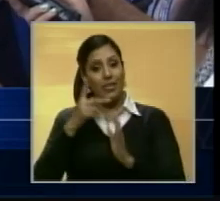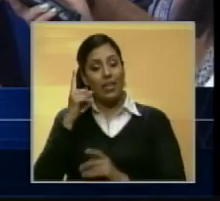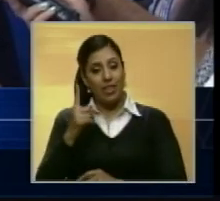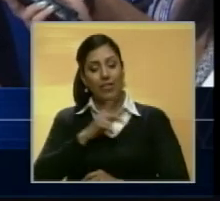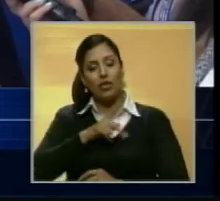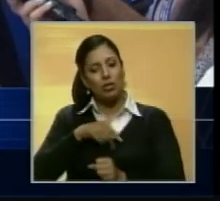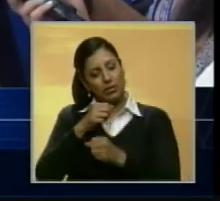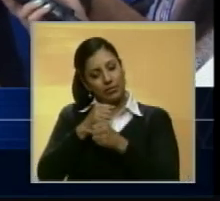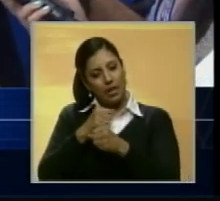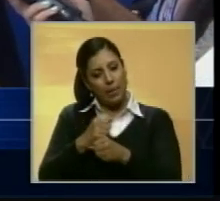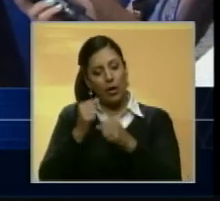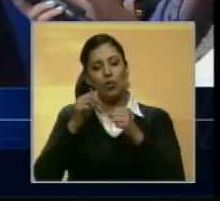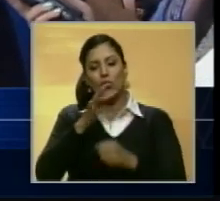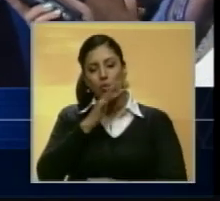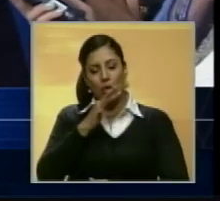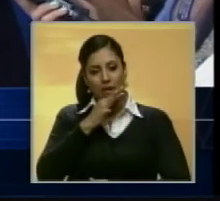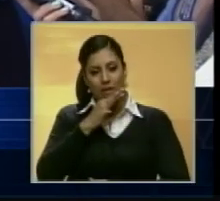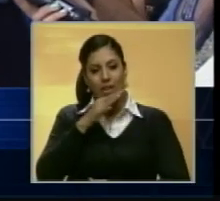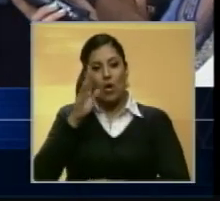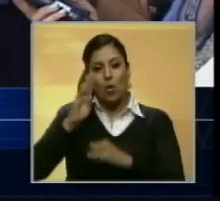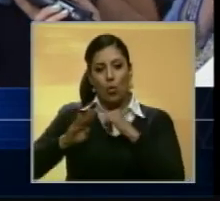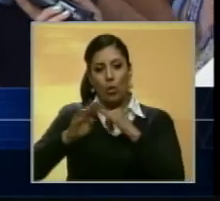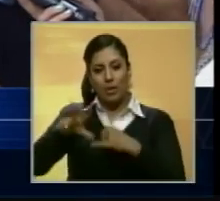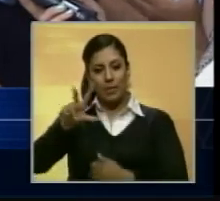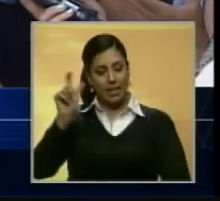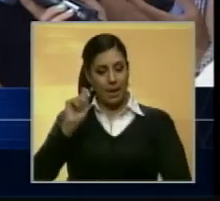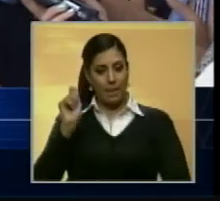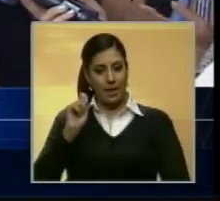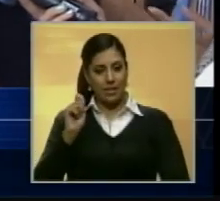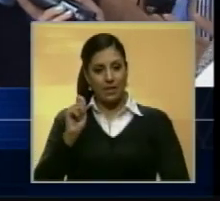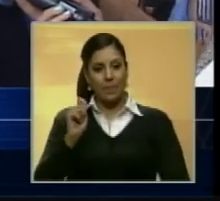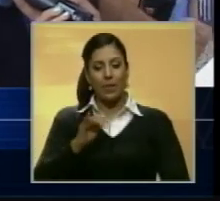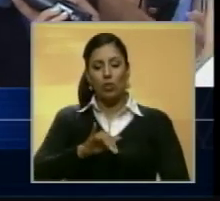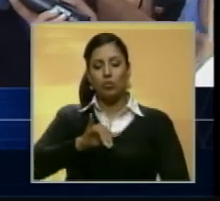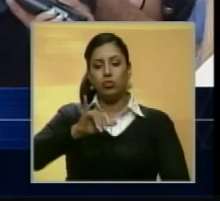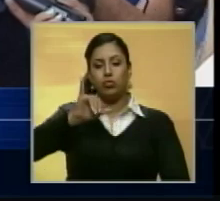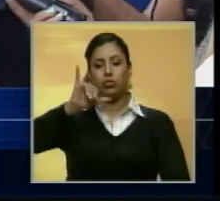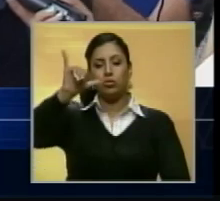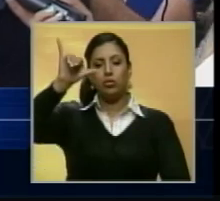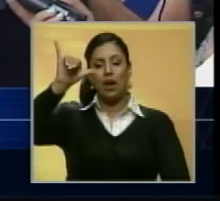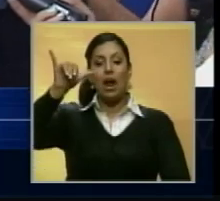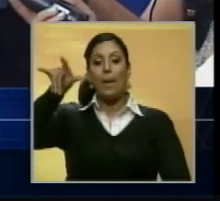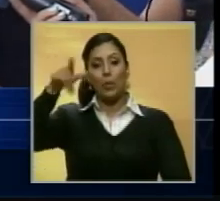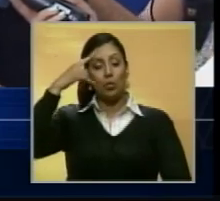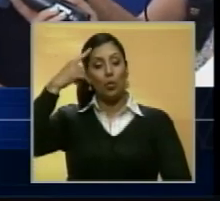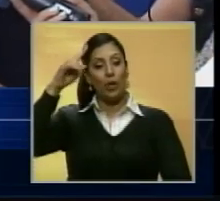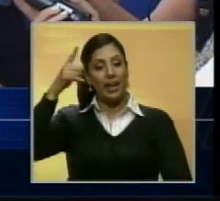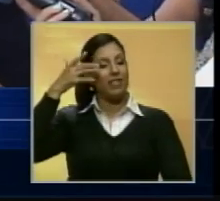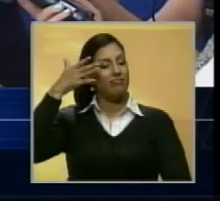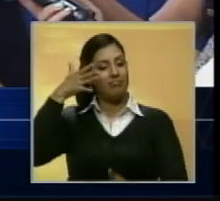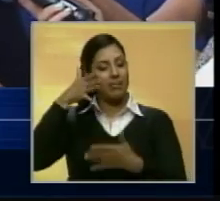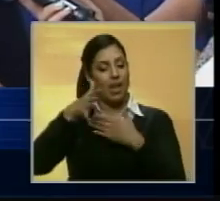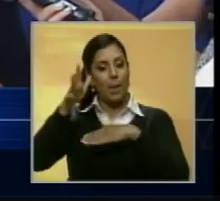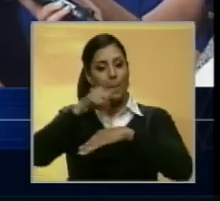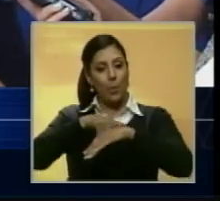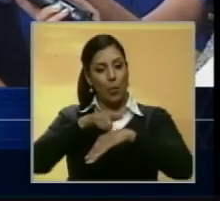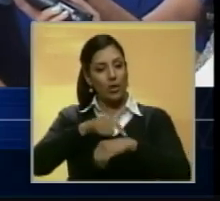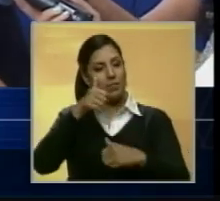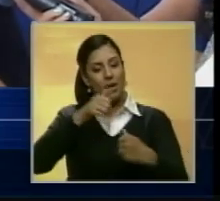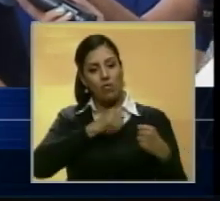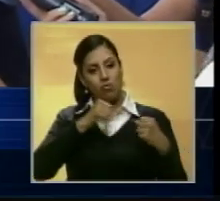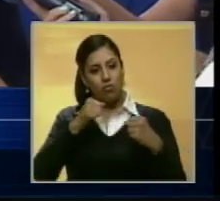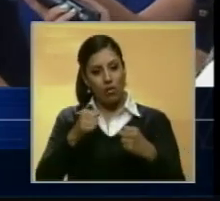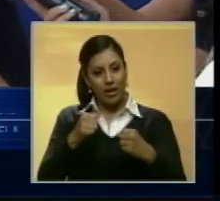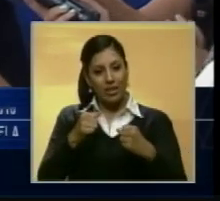estar esperando todavía en el último trimestre del año un incremento mayor si consideramos que es el momento más